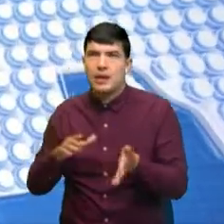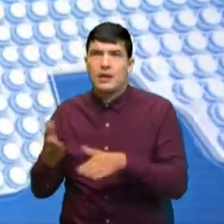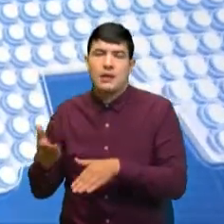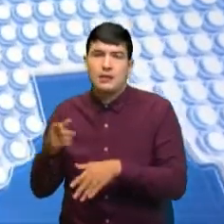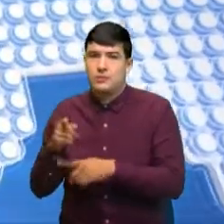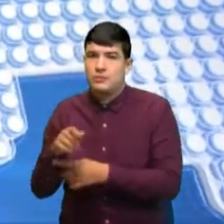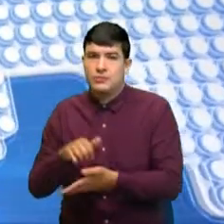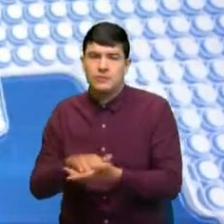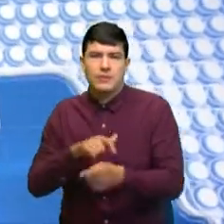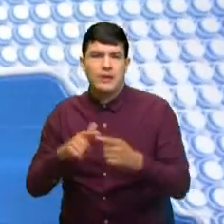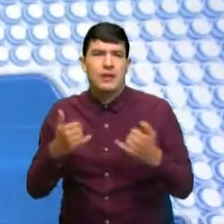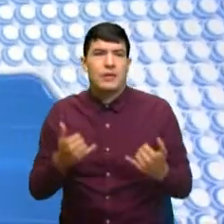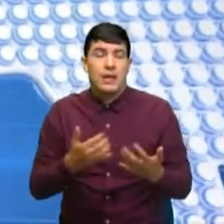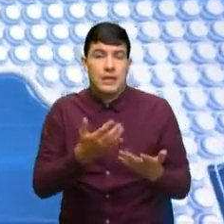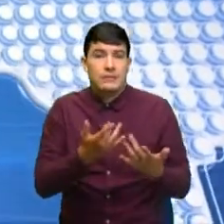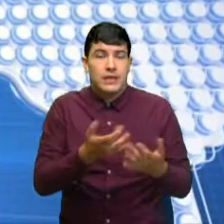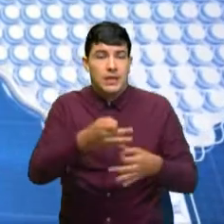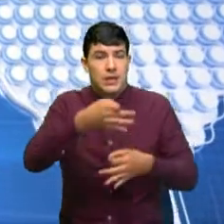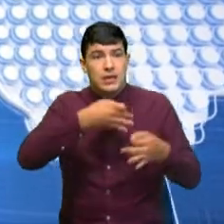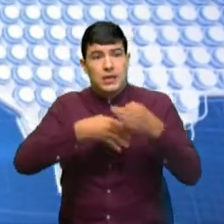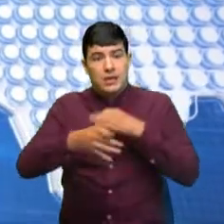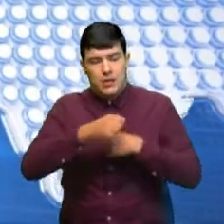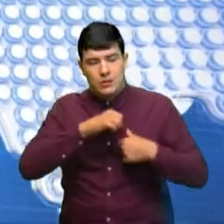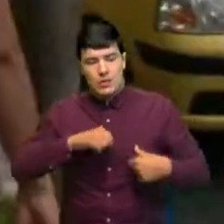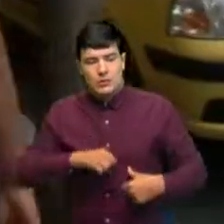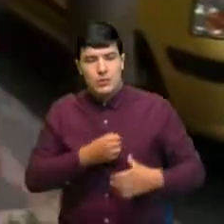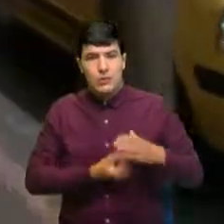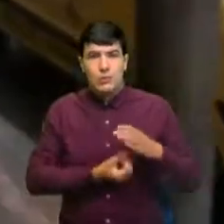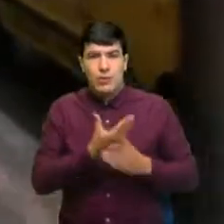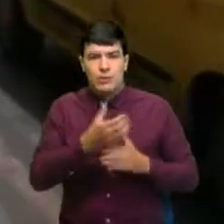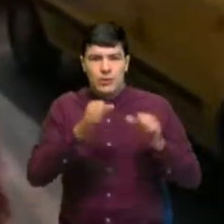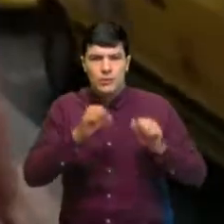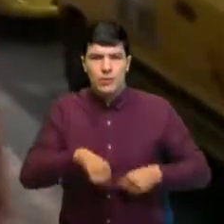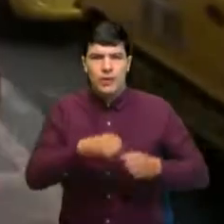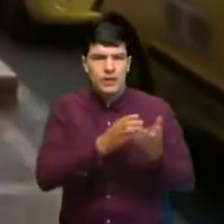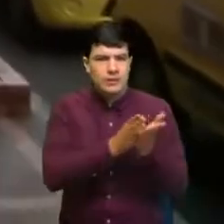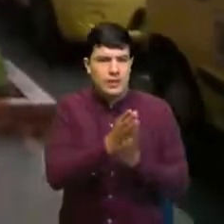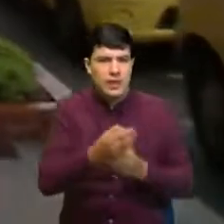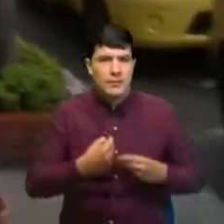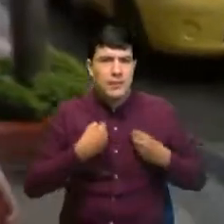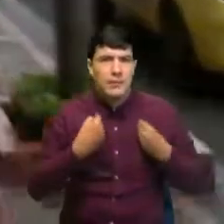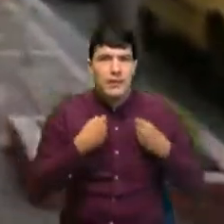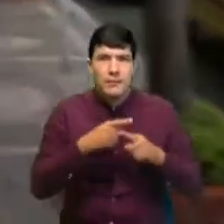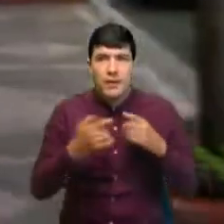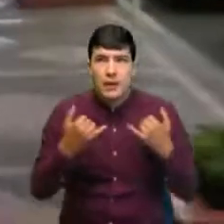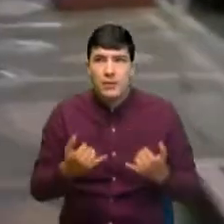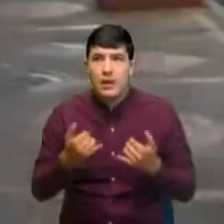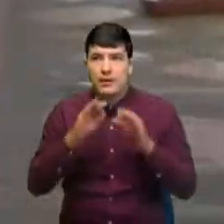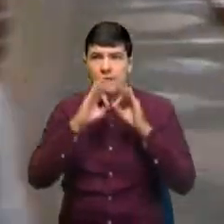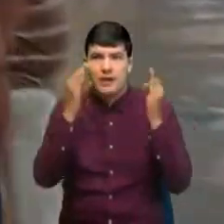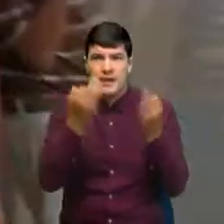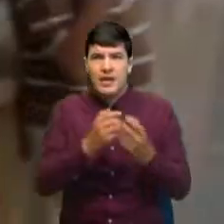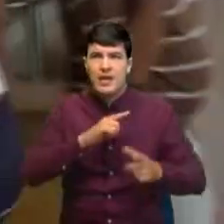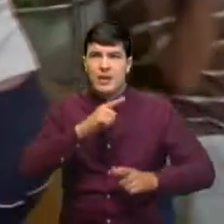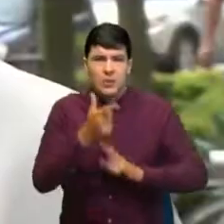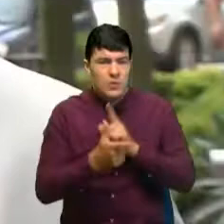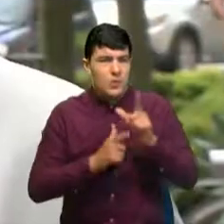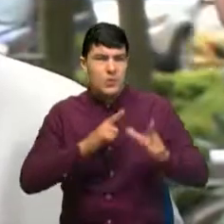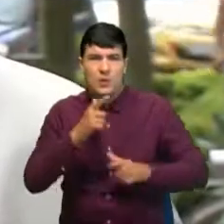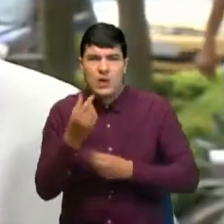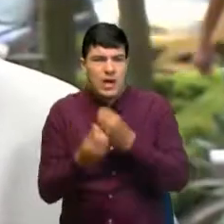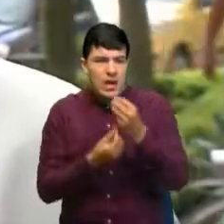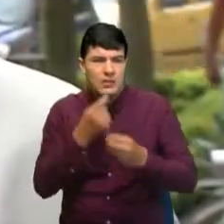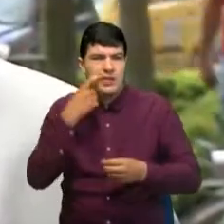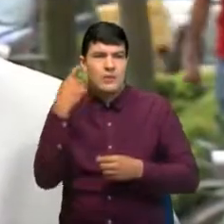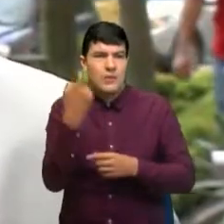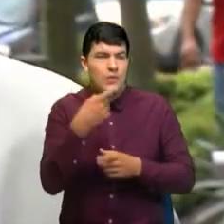a la espera de un corazón nuevo para seguir viviendo, y su familia hará lo que sea necesario para conseguirlo. Que